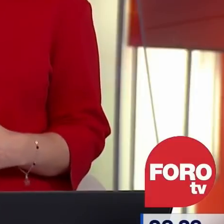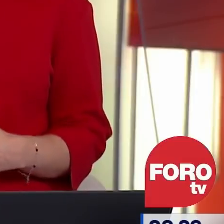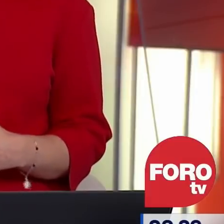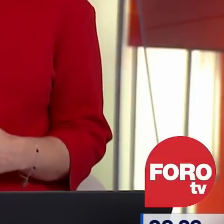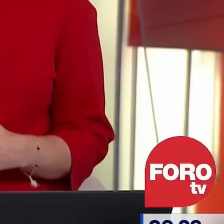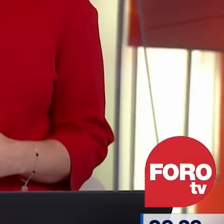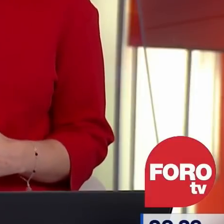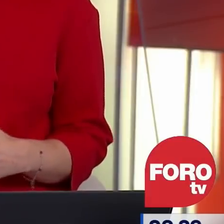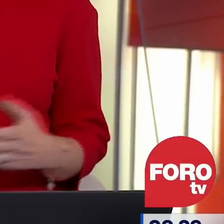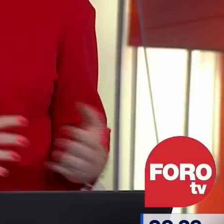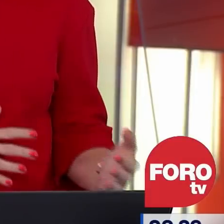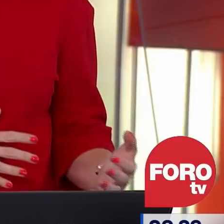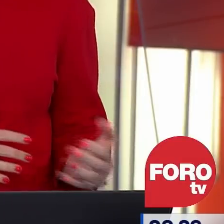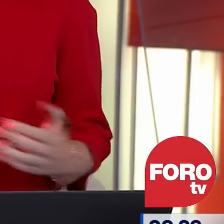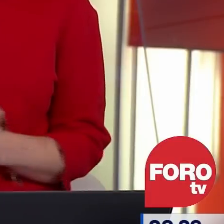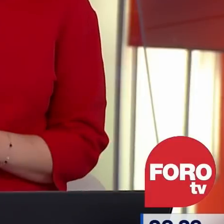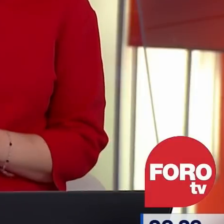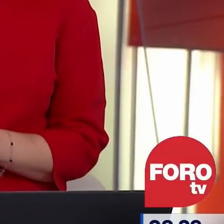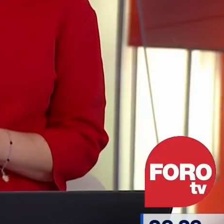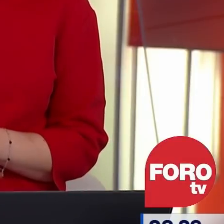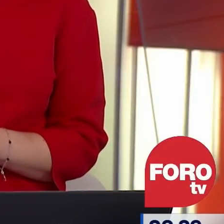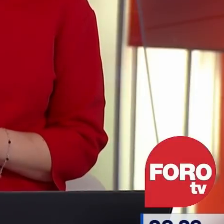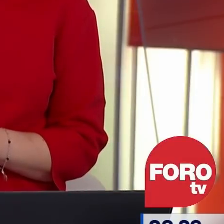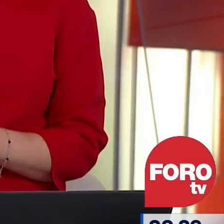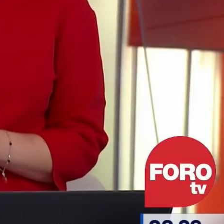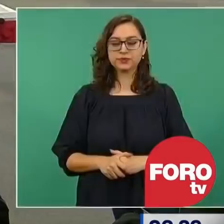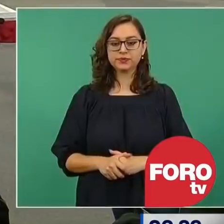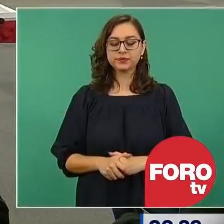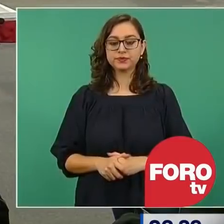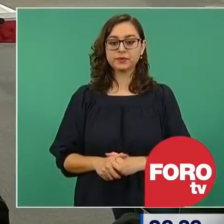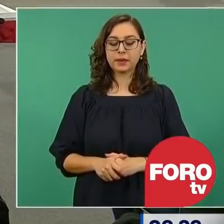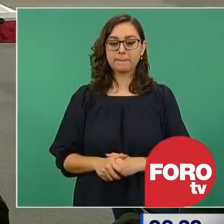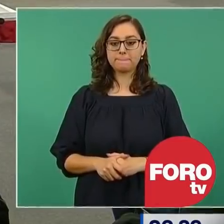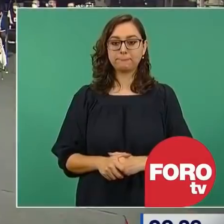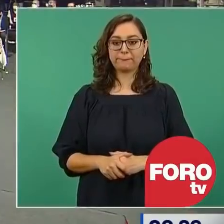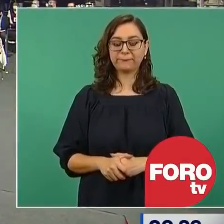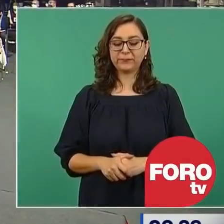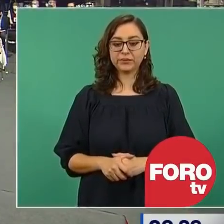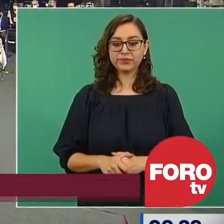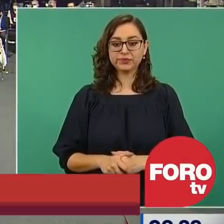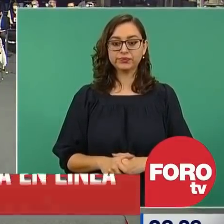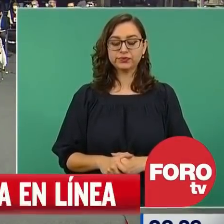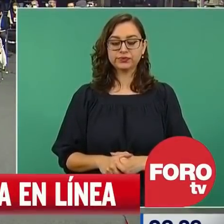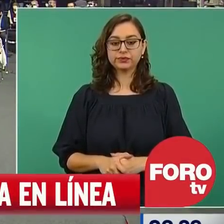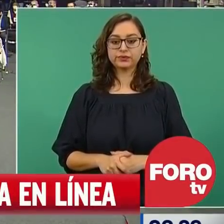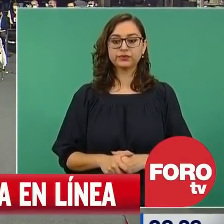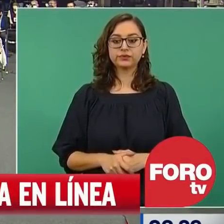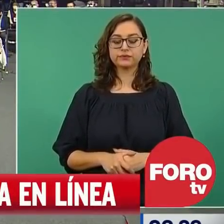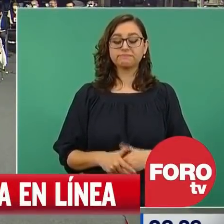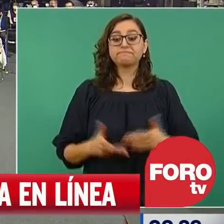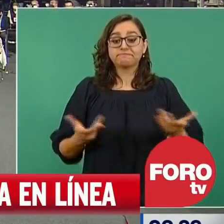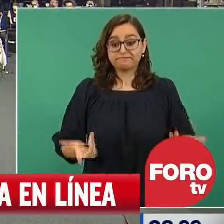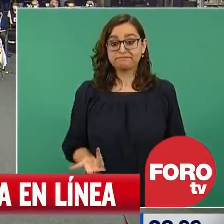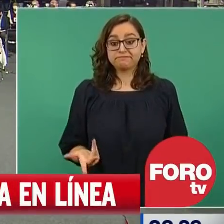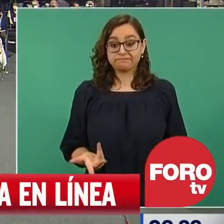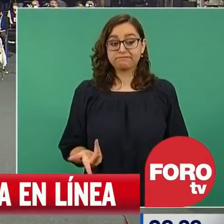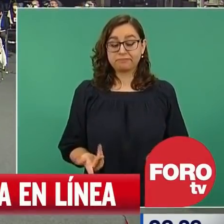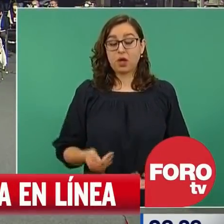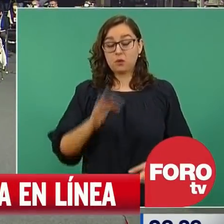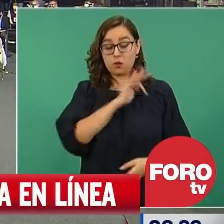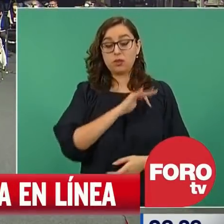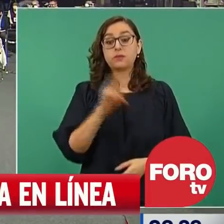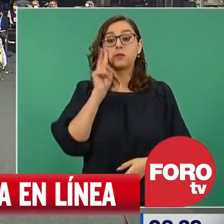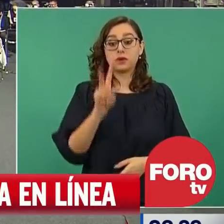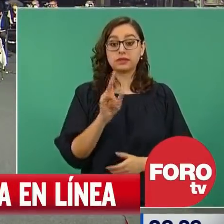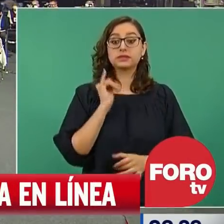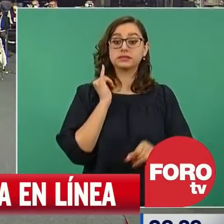esta mañana rosa icela rodríguez secretaria de seguridad y protección ciudadana dé a conocer un decálogo de recomendaciones para que los menores jueguen de forma segura a través de dispositivos o